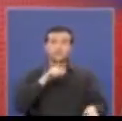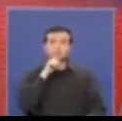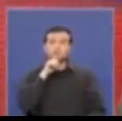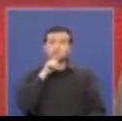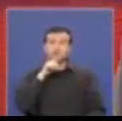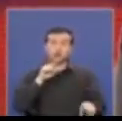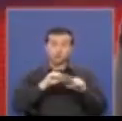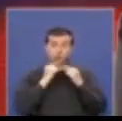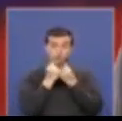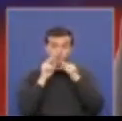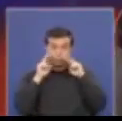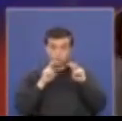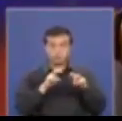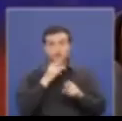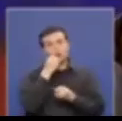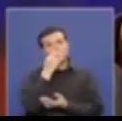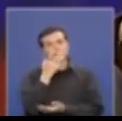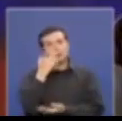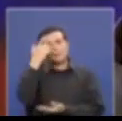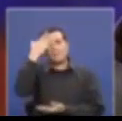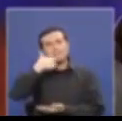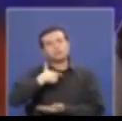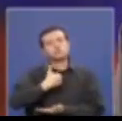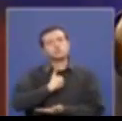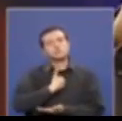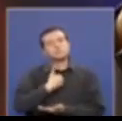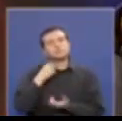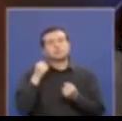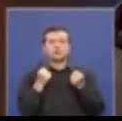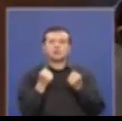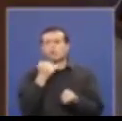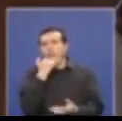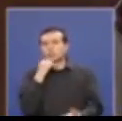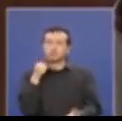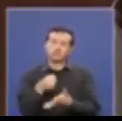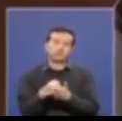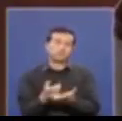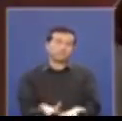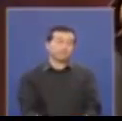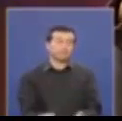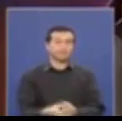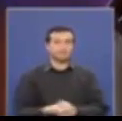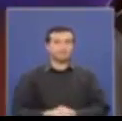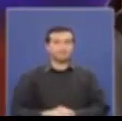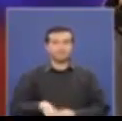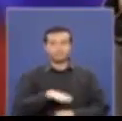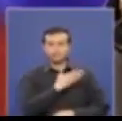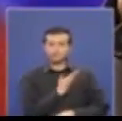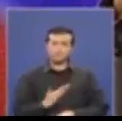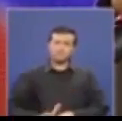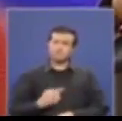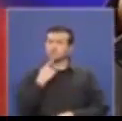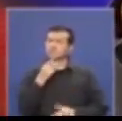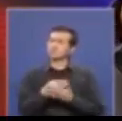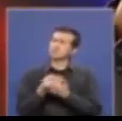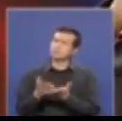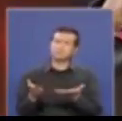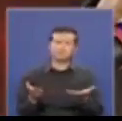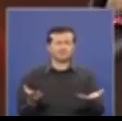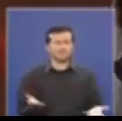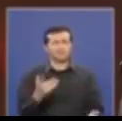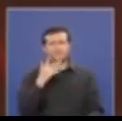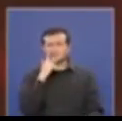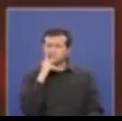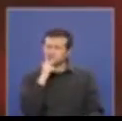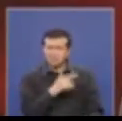la Junta Investigadora. Entonces, que el presidente defiende la compra y no ha viajado en el helicóptero, todo eso